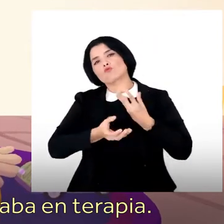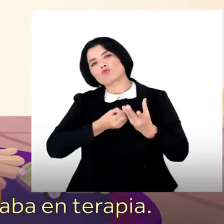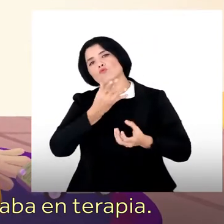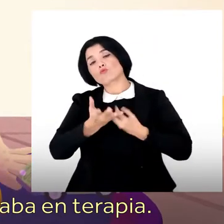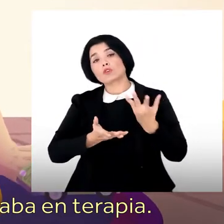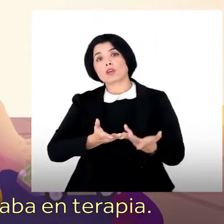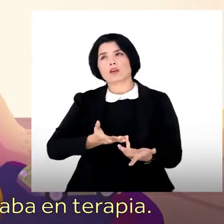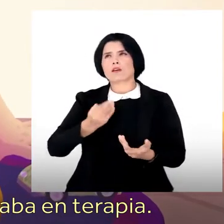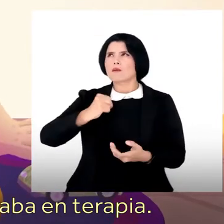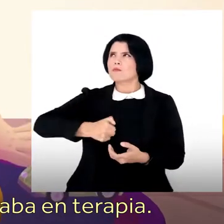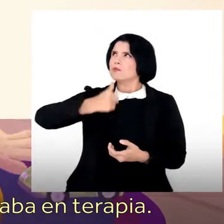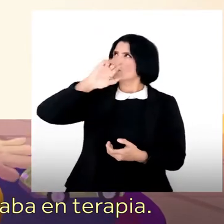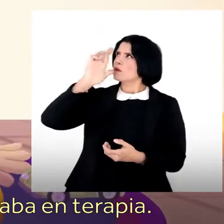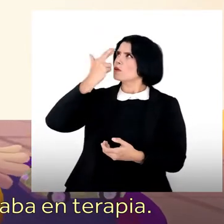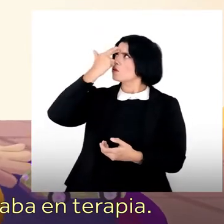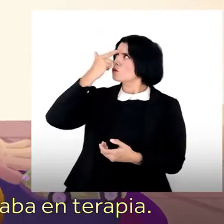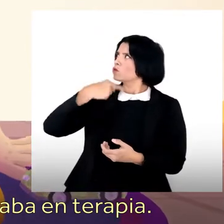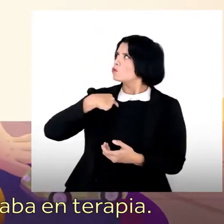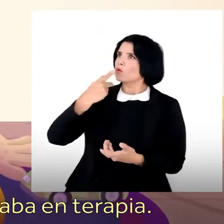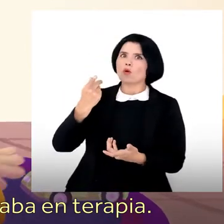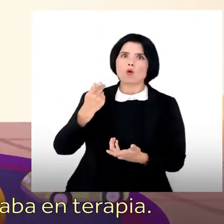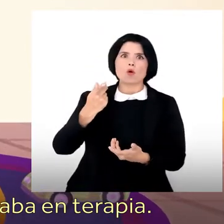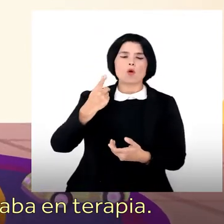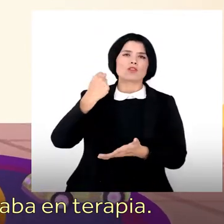primeros recuerdos son cuando estaba en terapia.